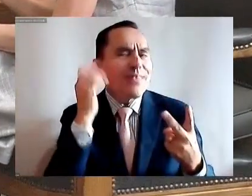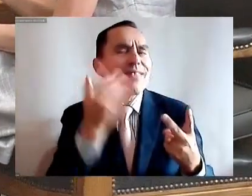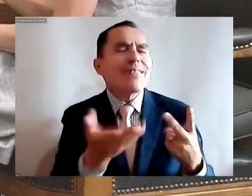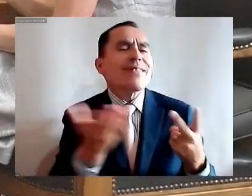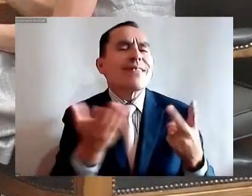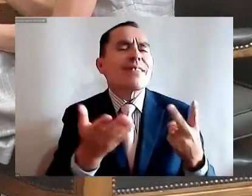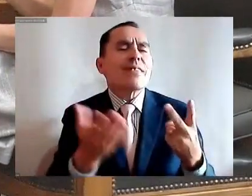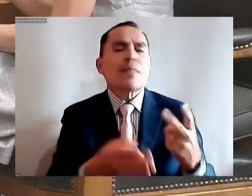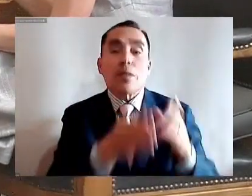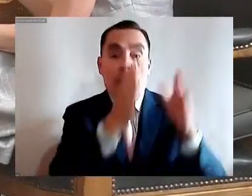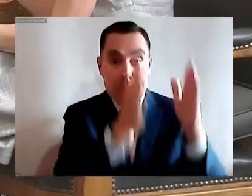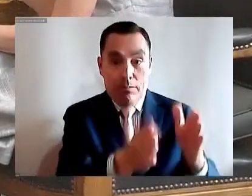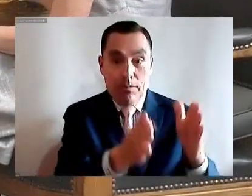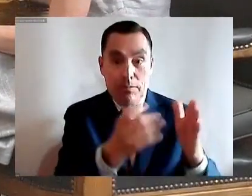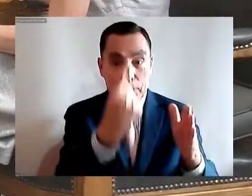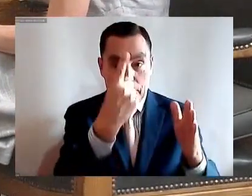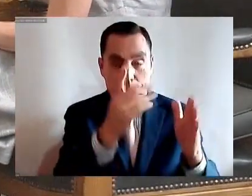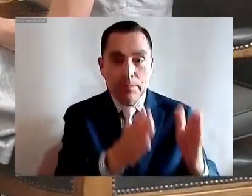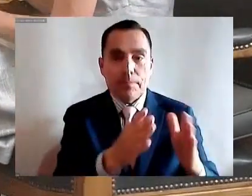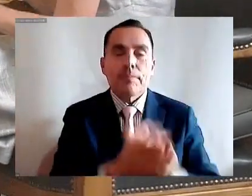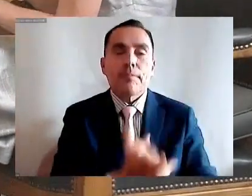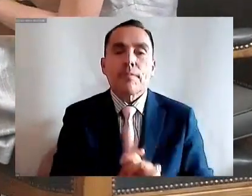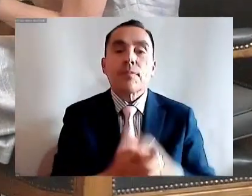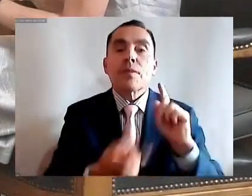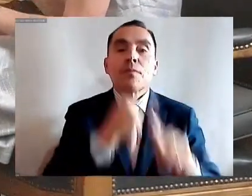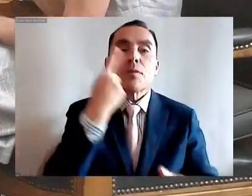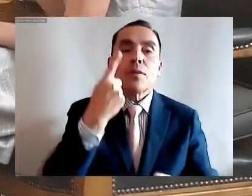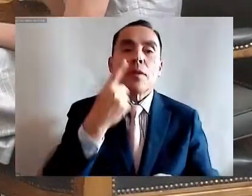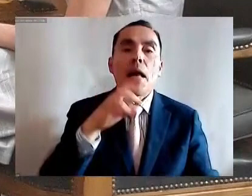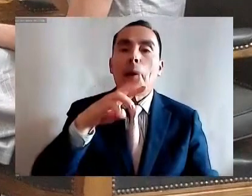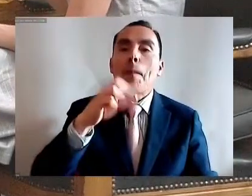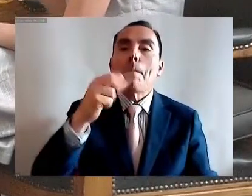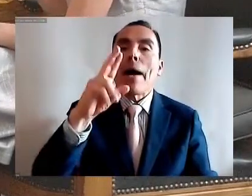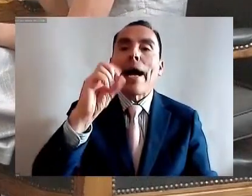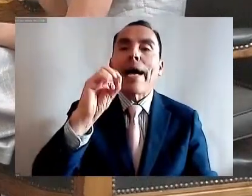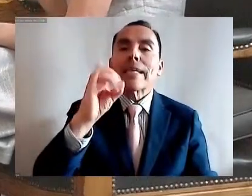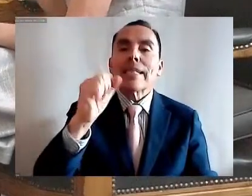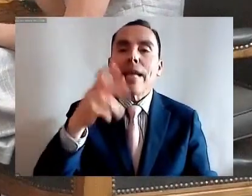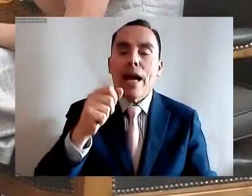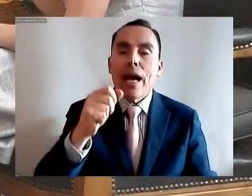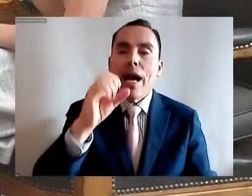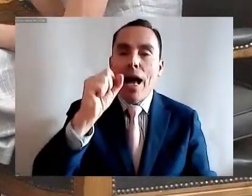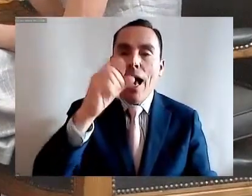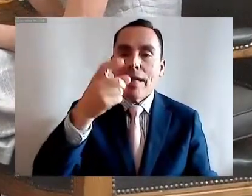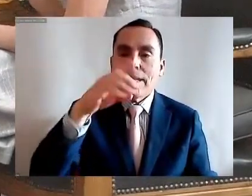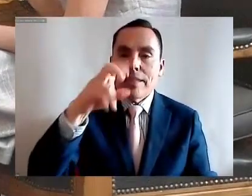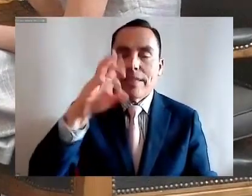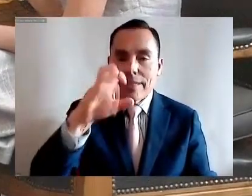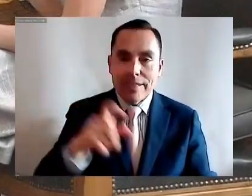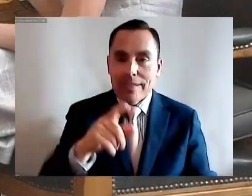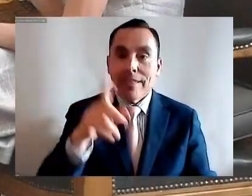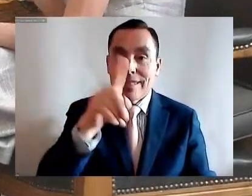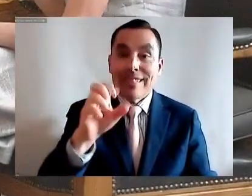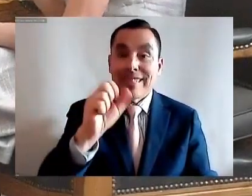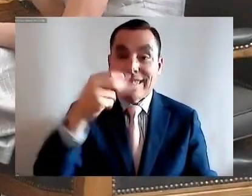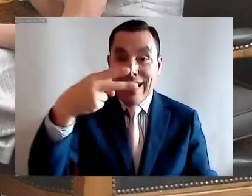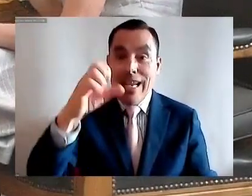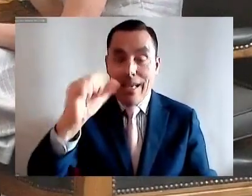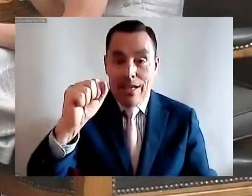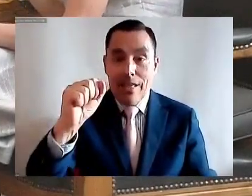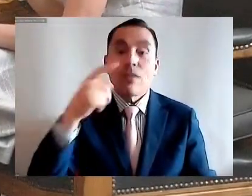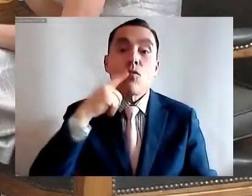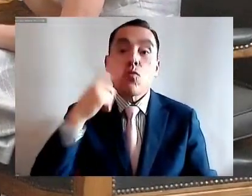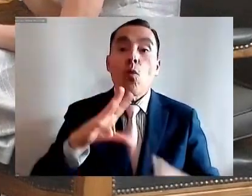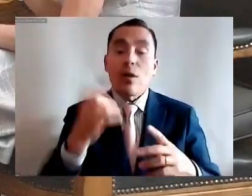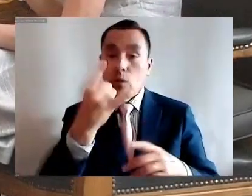parte. En primer lugar, María Agnes Salá Abusleme, académica de la Universidad de Chile. María Agnes